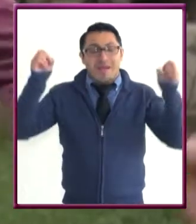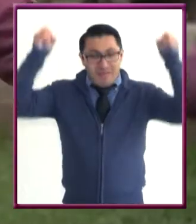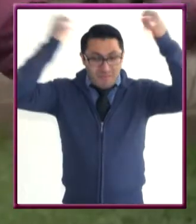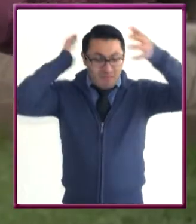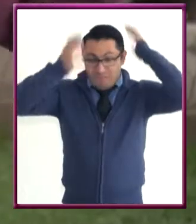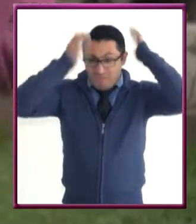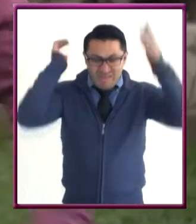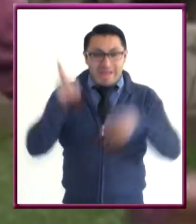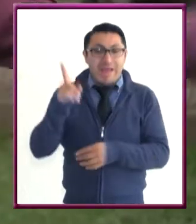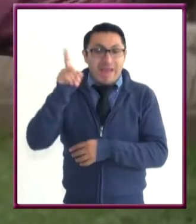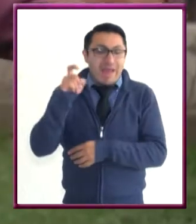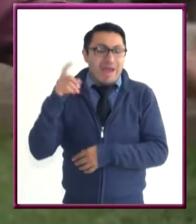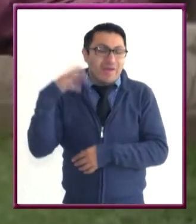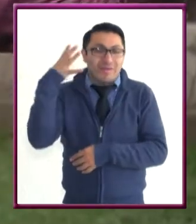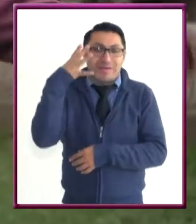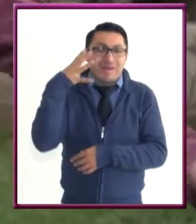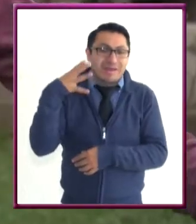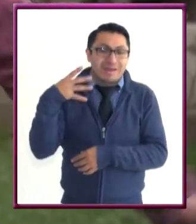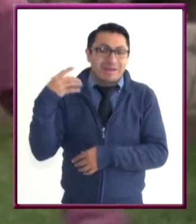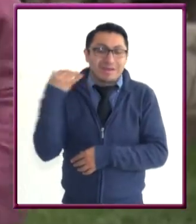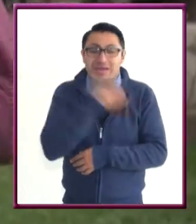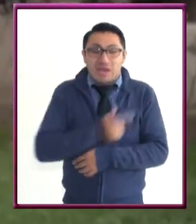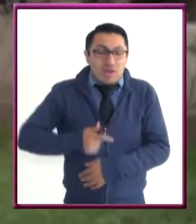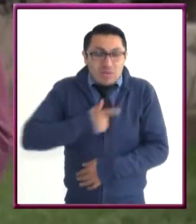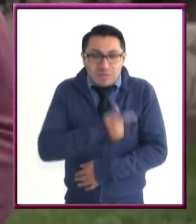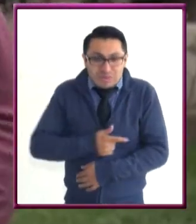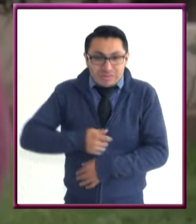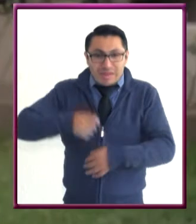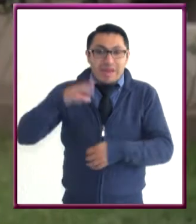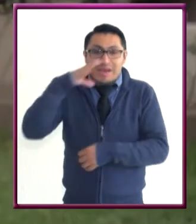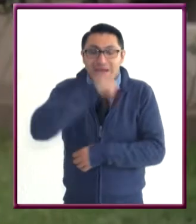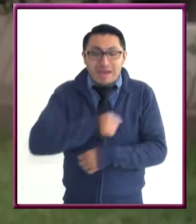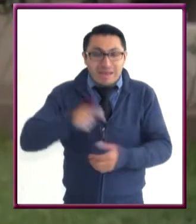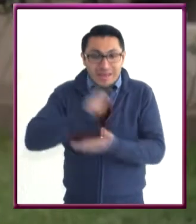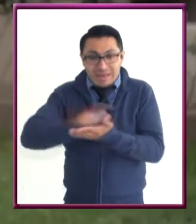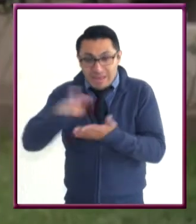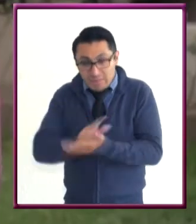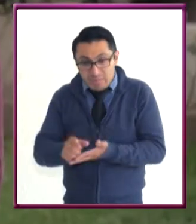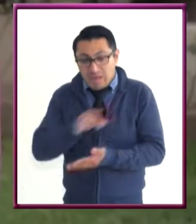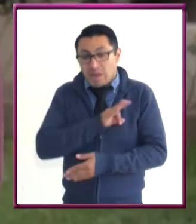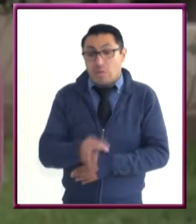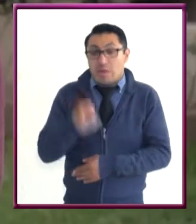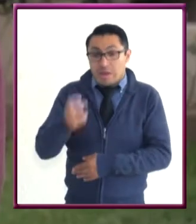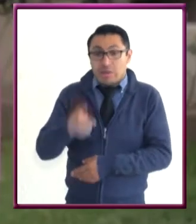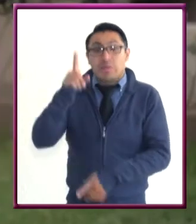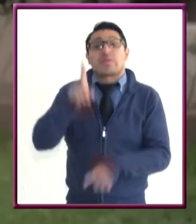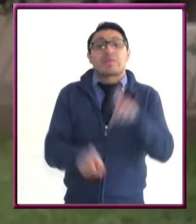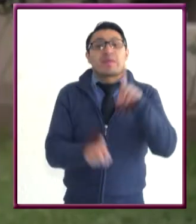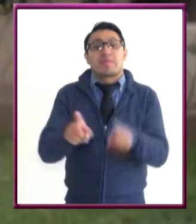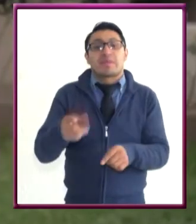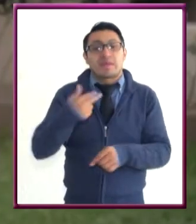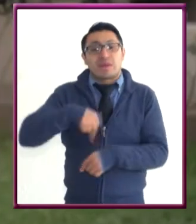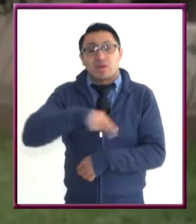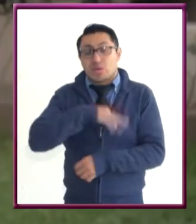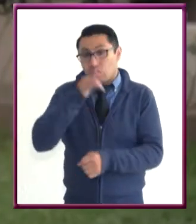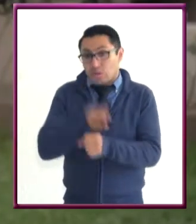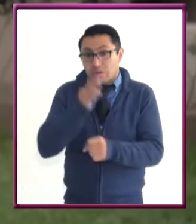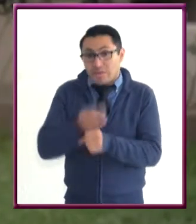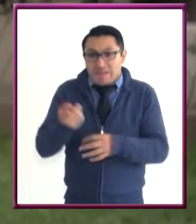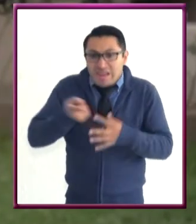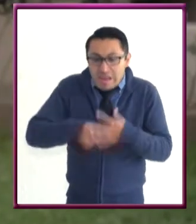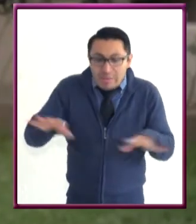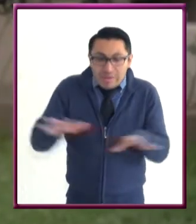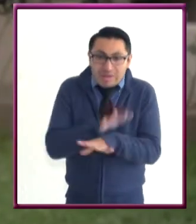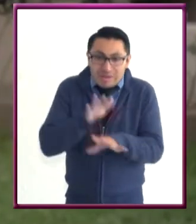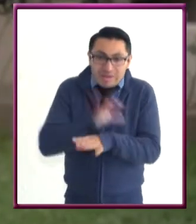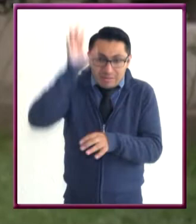puedan bañar con agua rica, caliente y limpia y puedan gozar de tener agua, pues eso va a depender de cómo nosotros ahorita